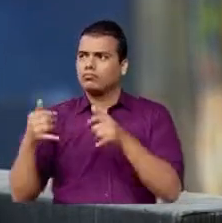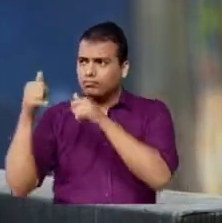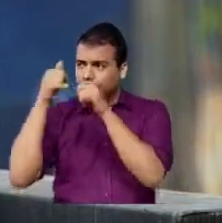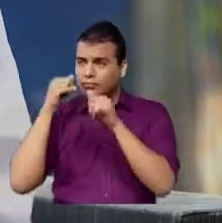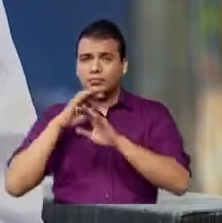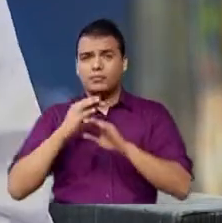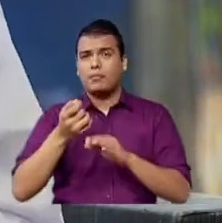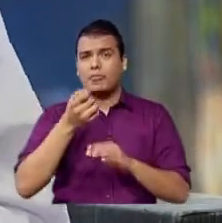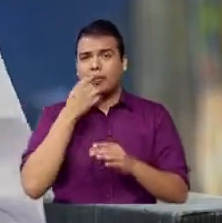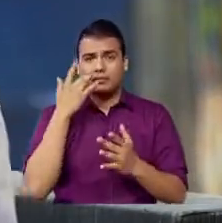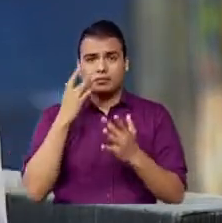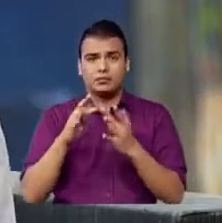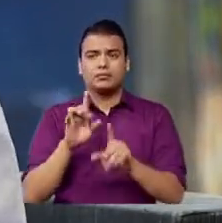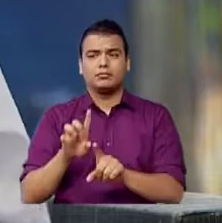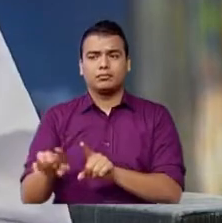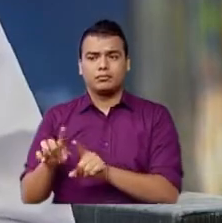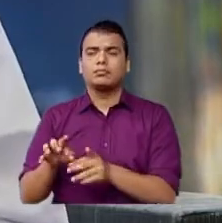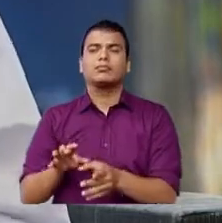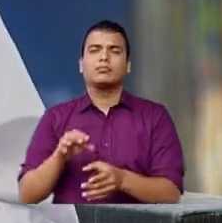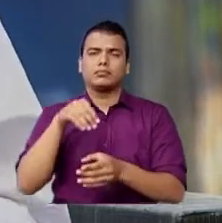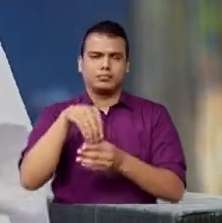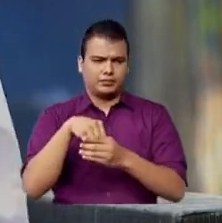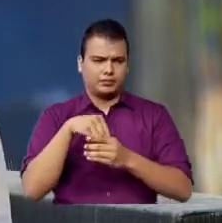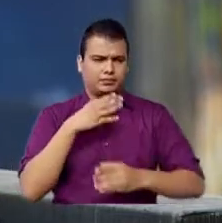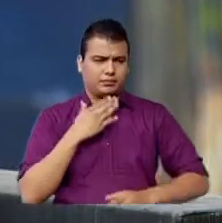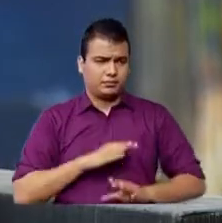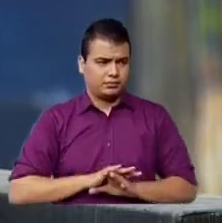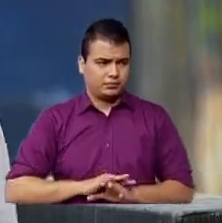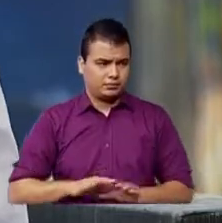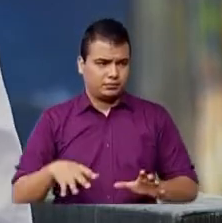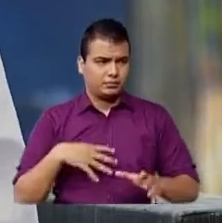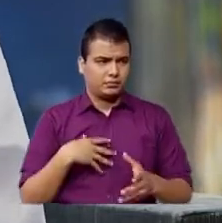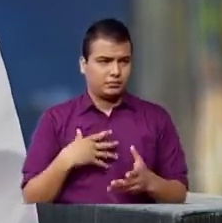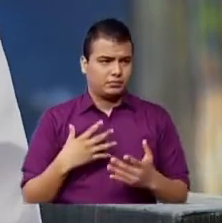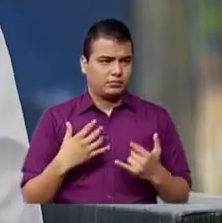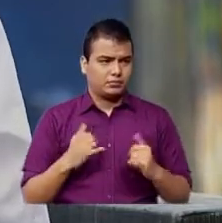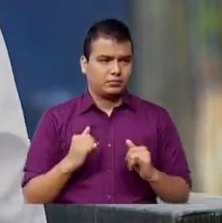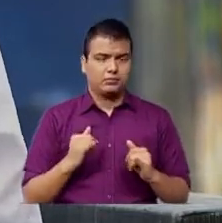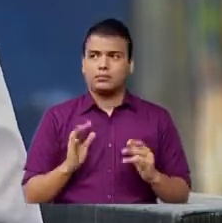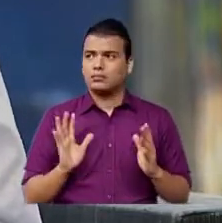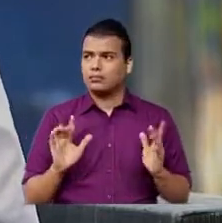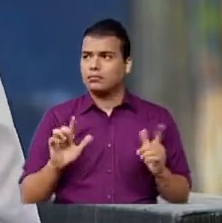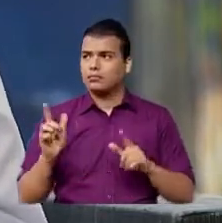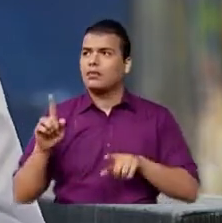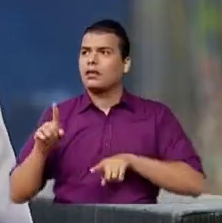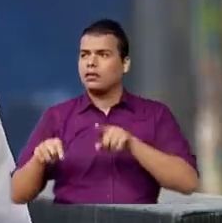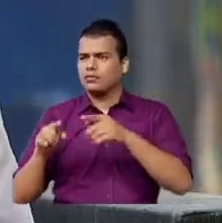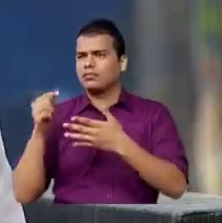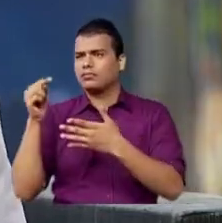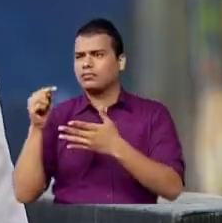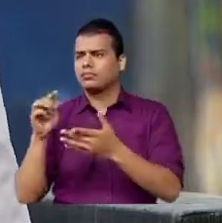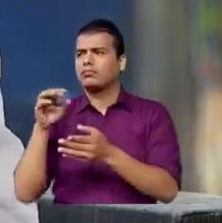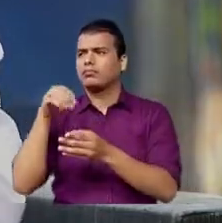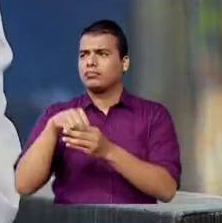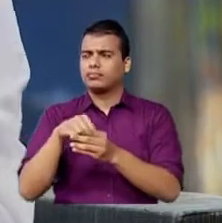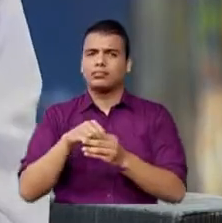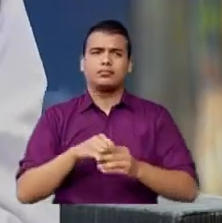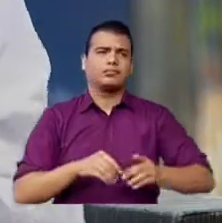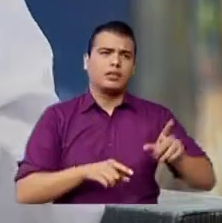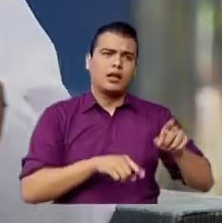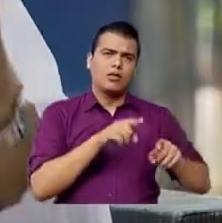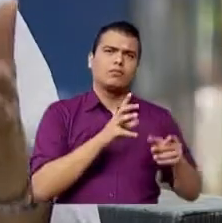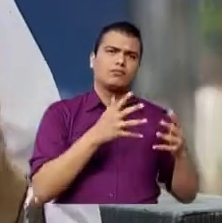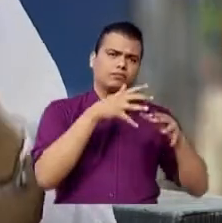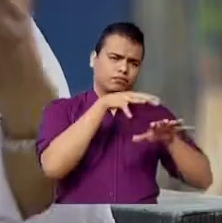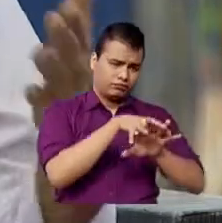medicamentos especializados. Ejemplo. Claro, ya tienen las esencias todas conjugadas en un solo esquema. Unas tienen valeriana, hipericum, pasiflora, otras,